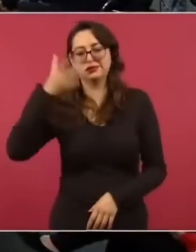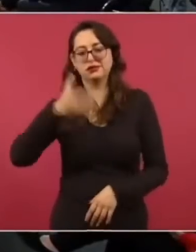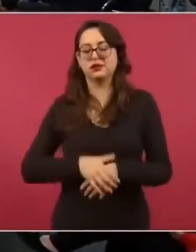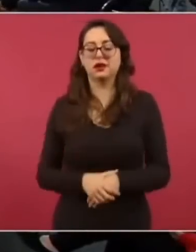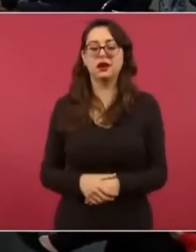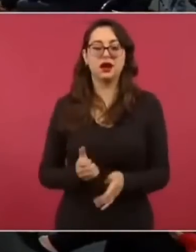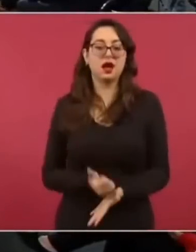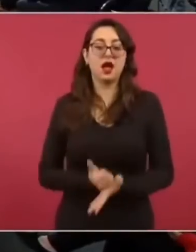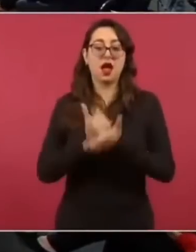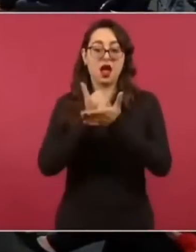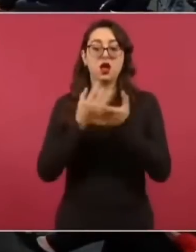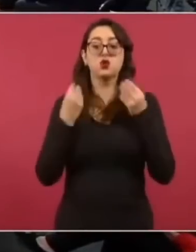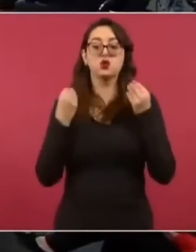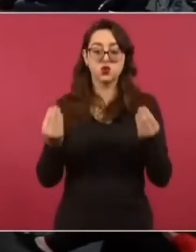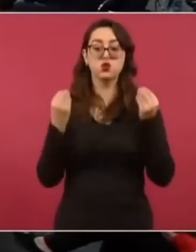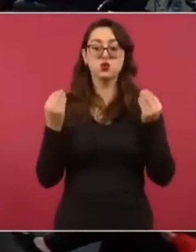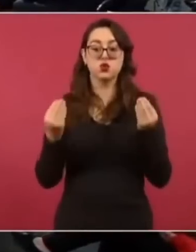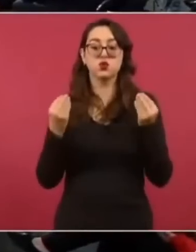Entonces,